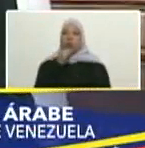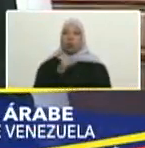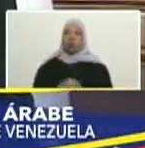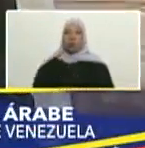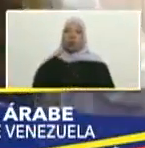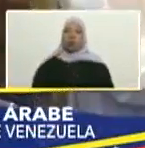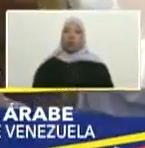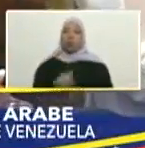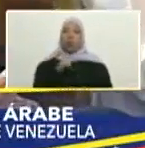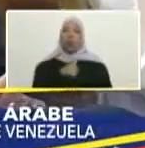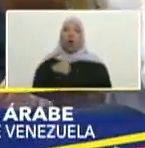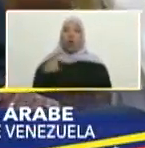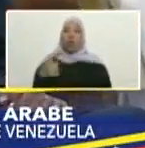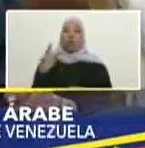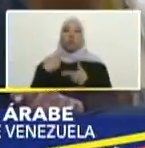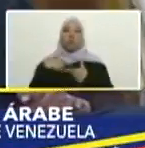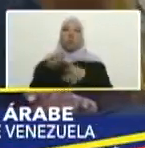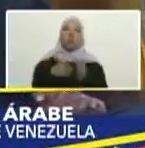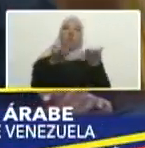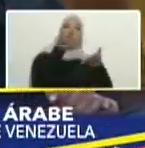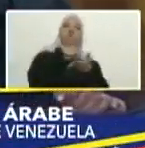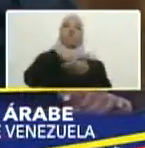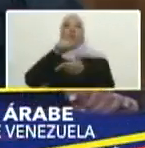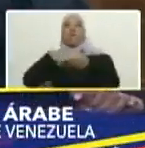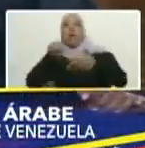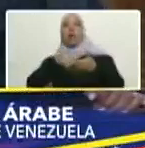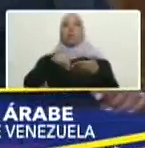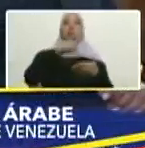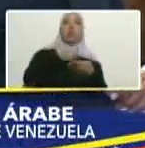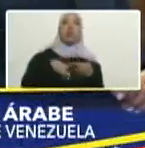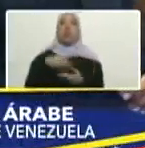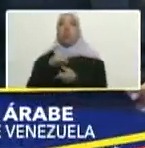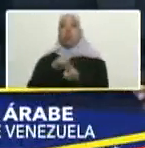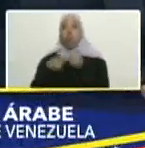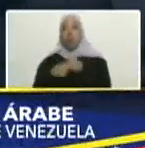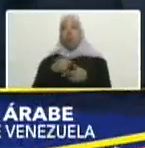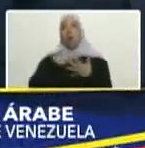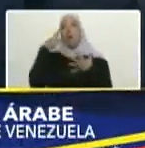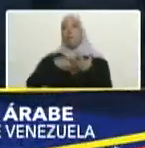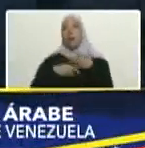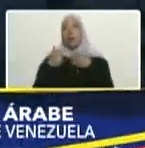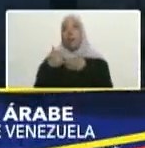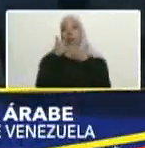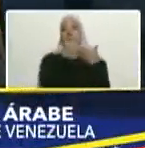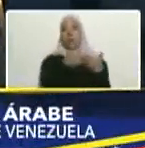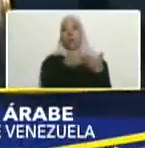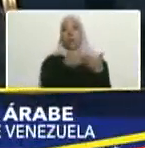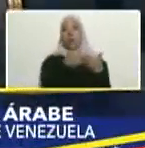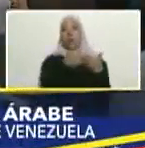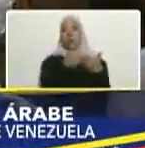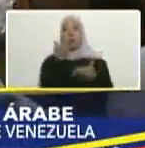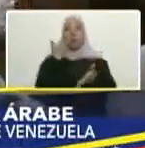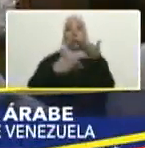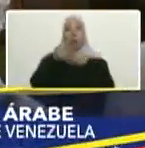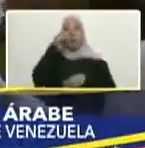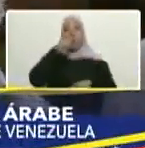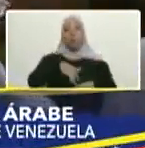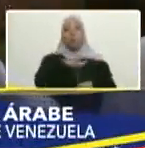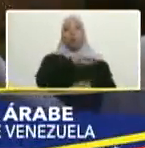que cada uno de los documentos que hemos firmado se convierta en un plan de cooperación pueblo a